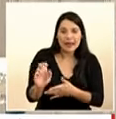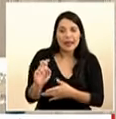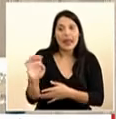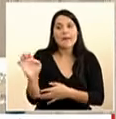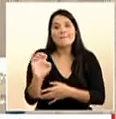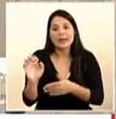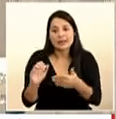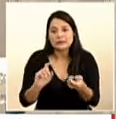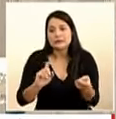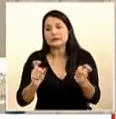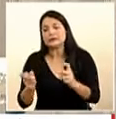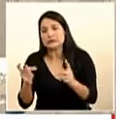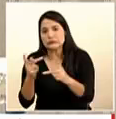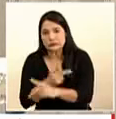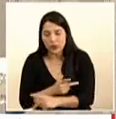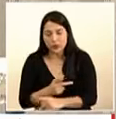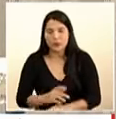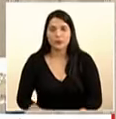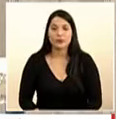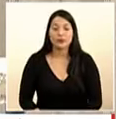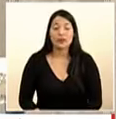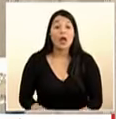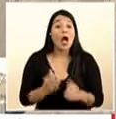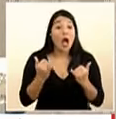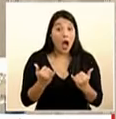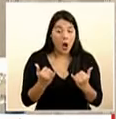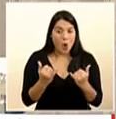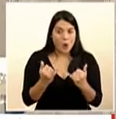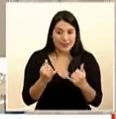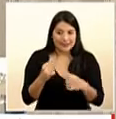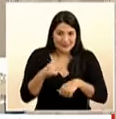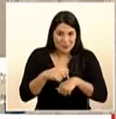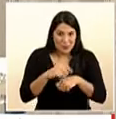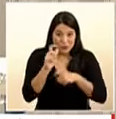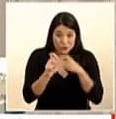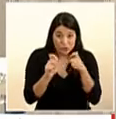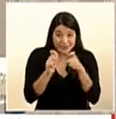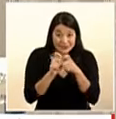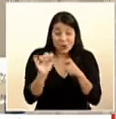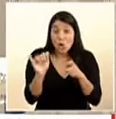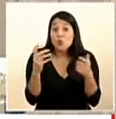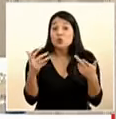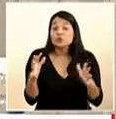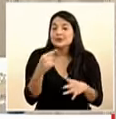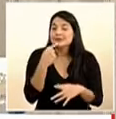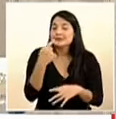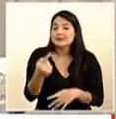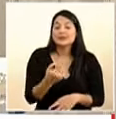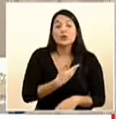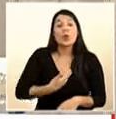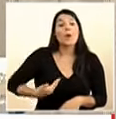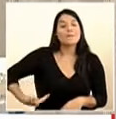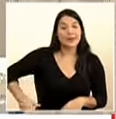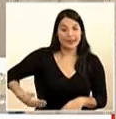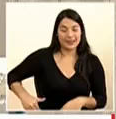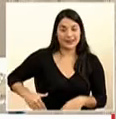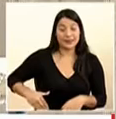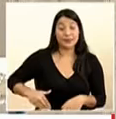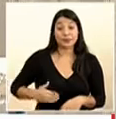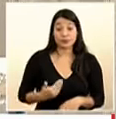situación de emergencia o desastre en este caso particular como ya lo explicaba el señor presidente se toma la medida en el contexto